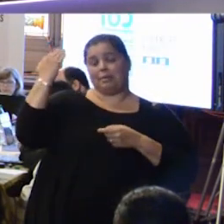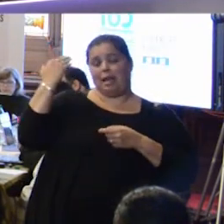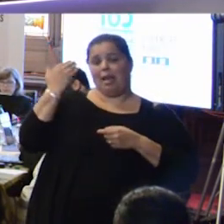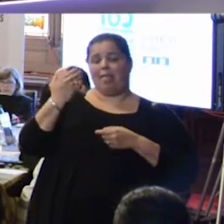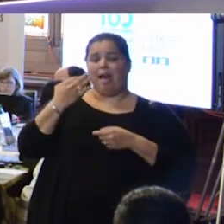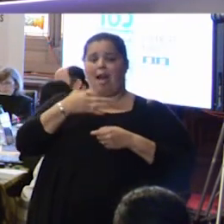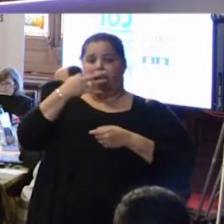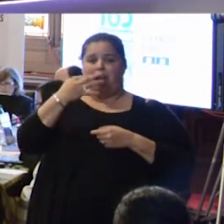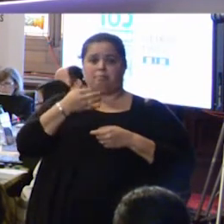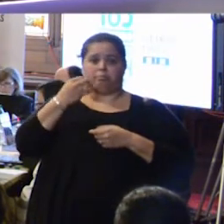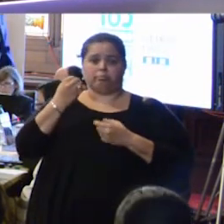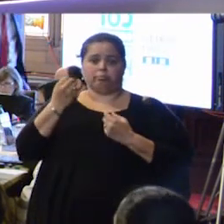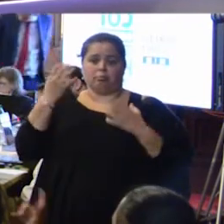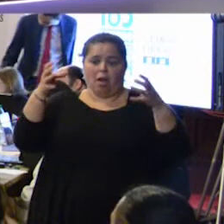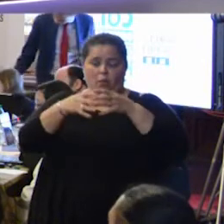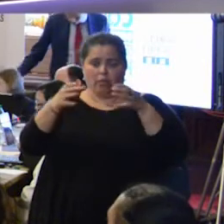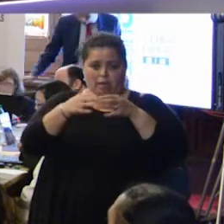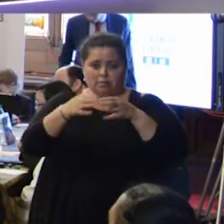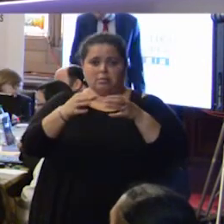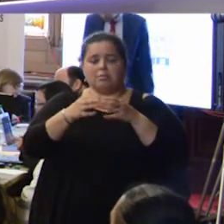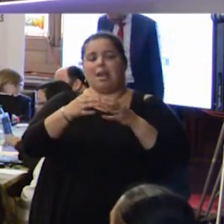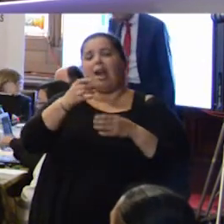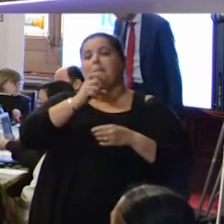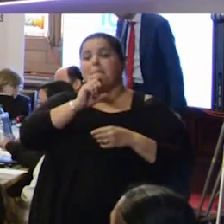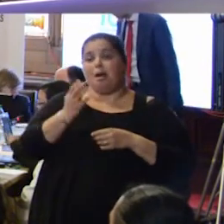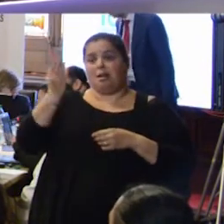se tuvo en el mes de marzo,